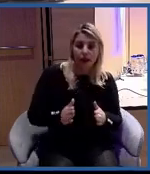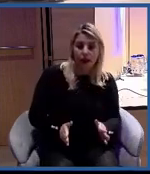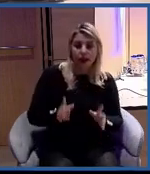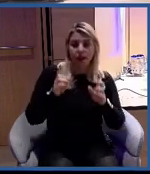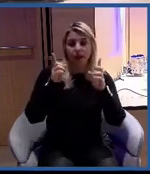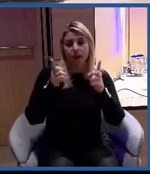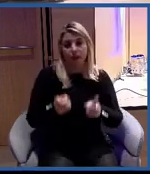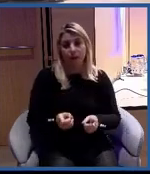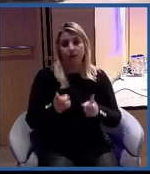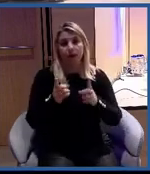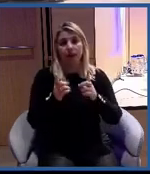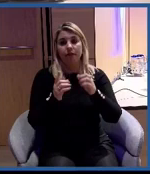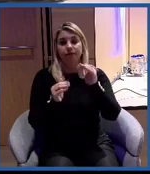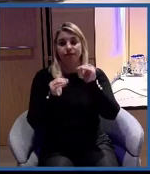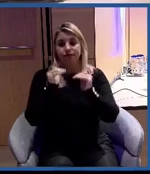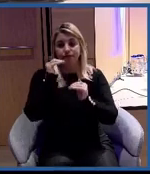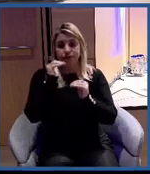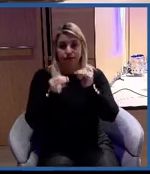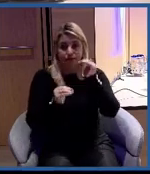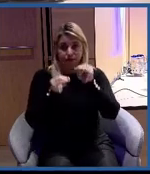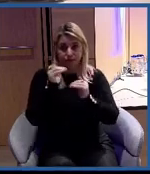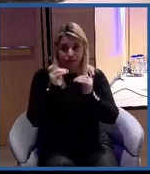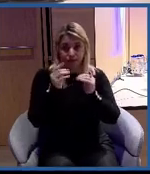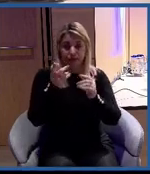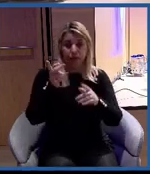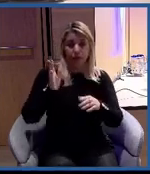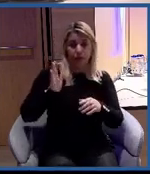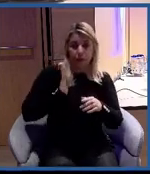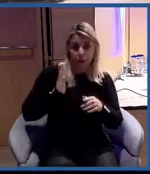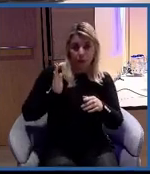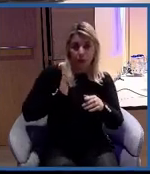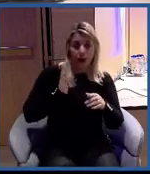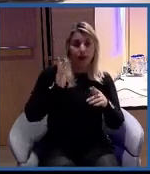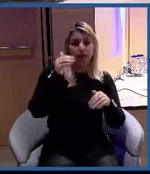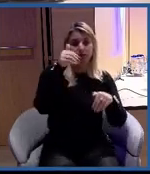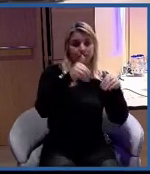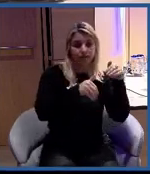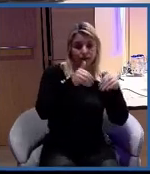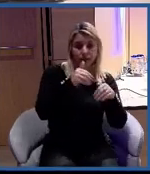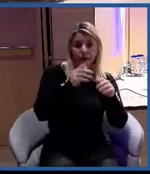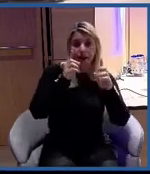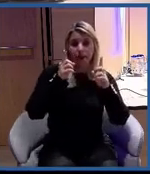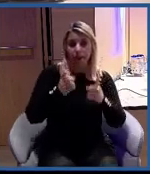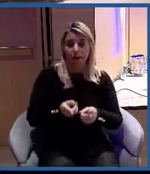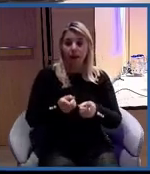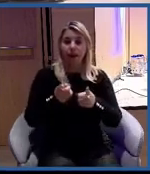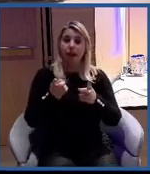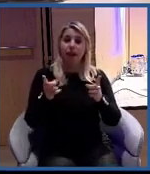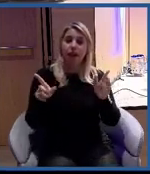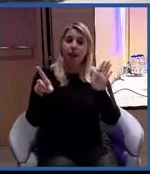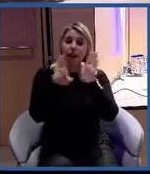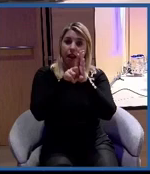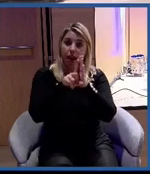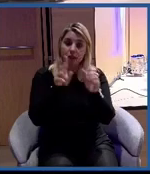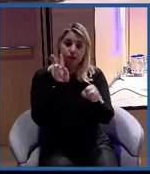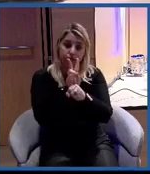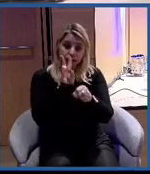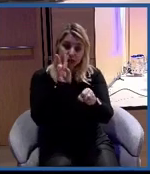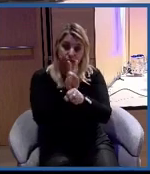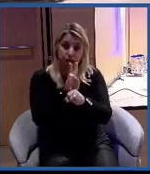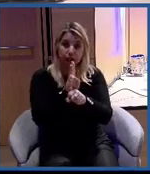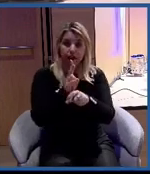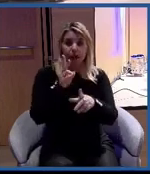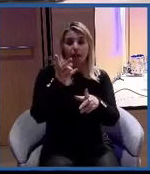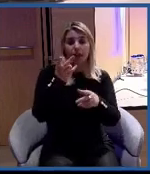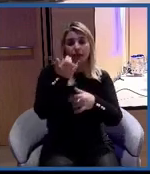brechas en las inversiones de mujeres candidatas vemos por ejemplo la necesidad de una ley de protección de datos personales que